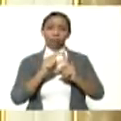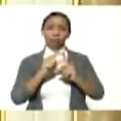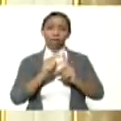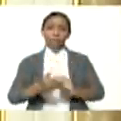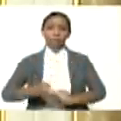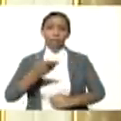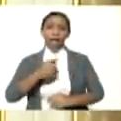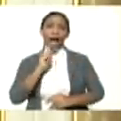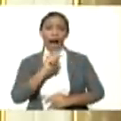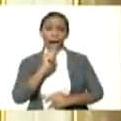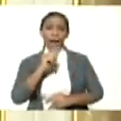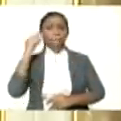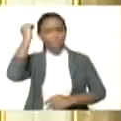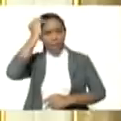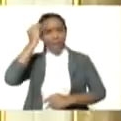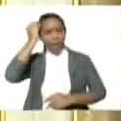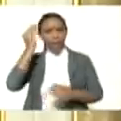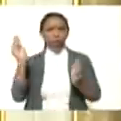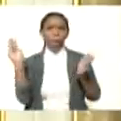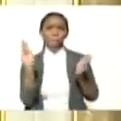allí estuvo su pensamiento.